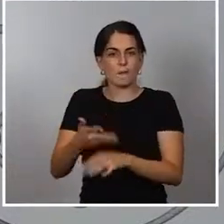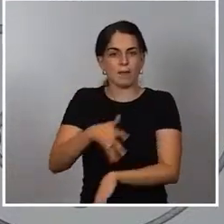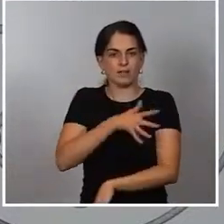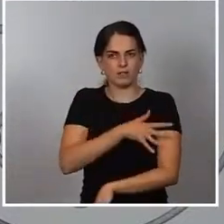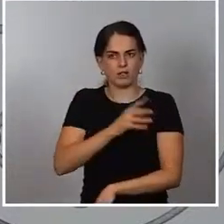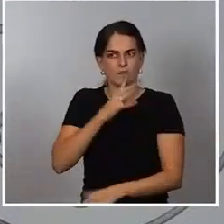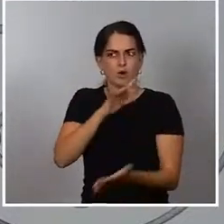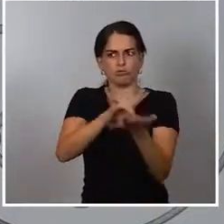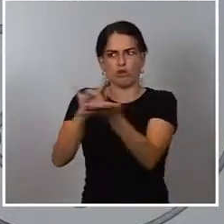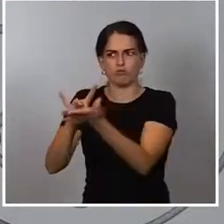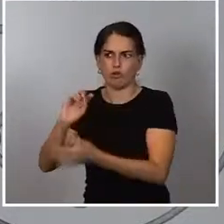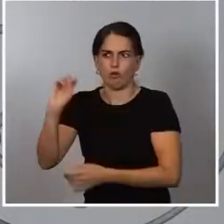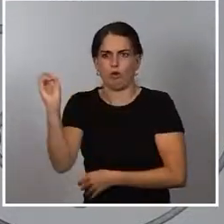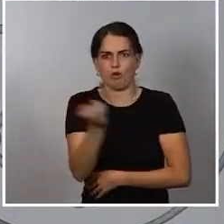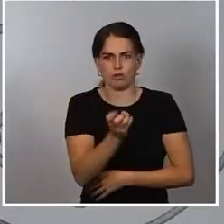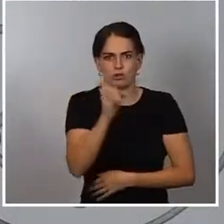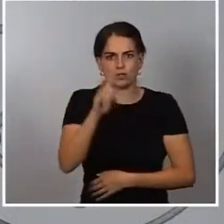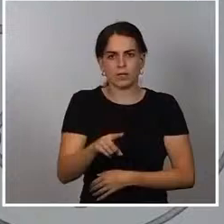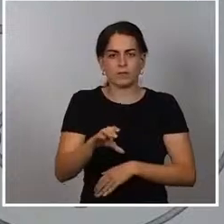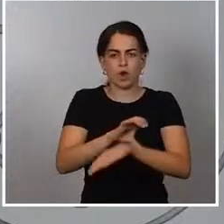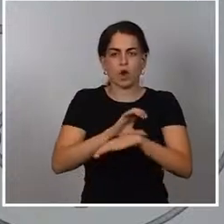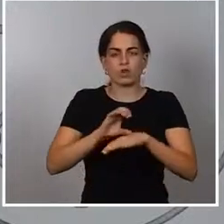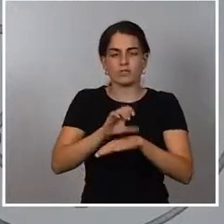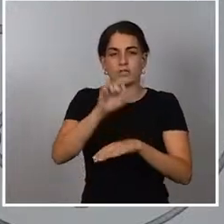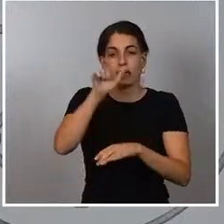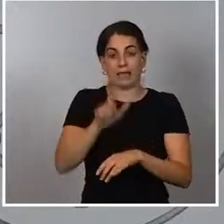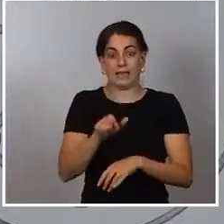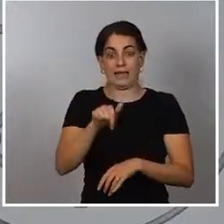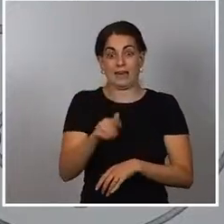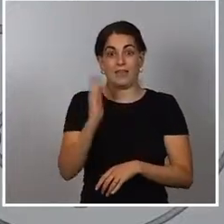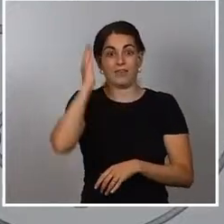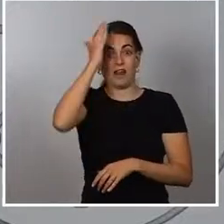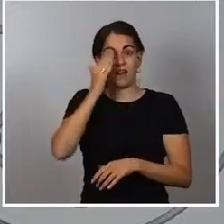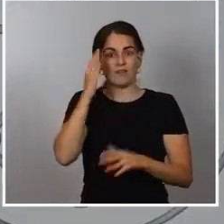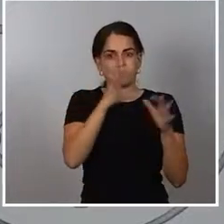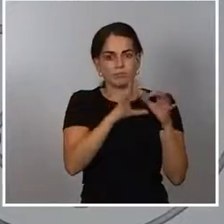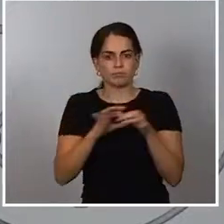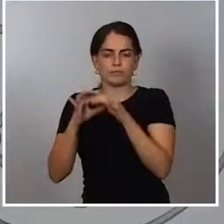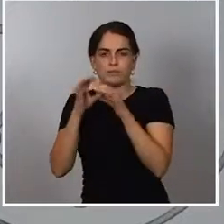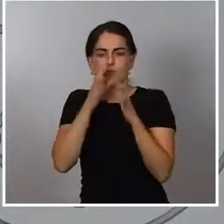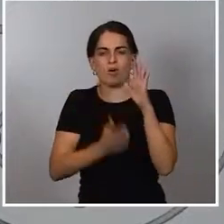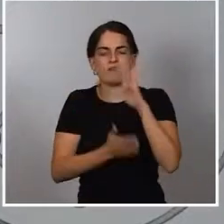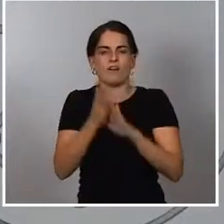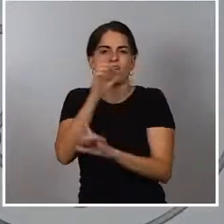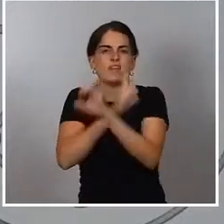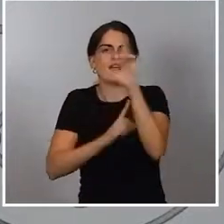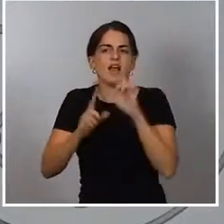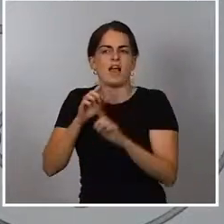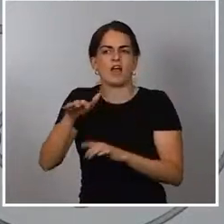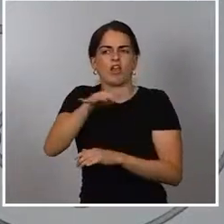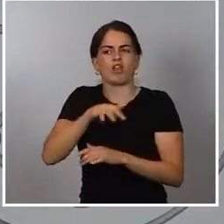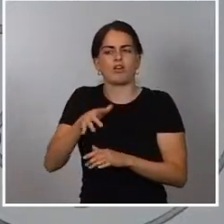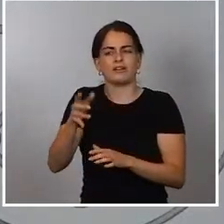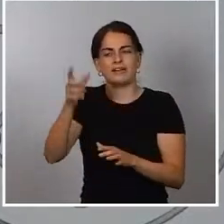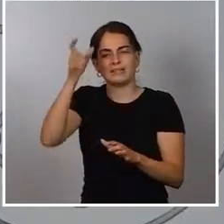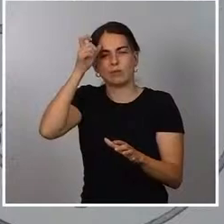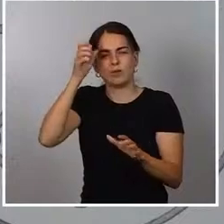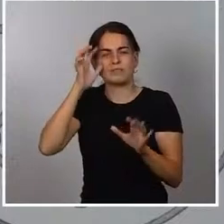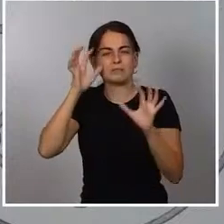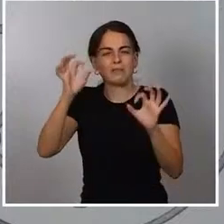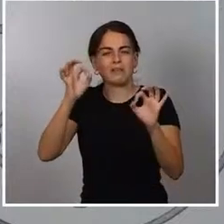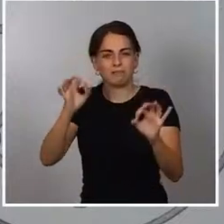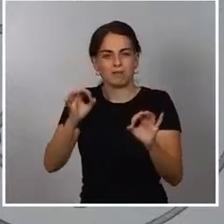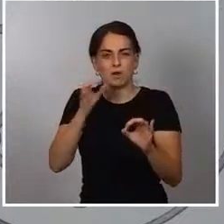contaba la consejera de navarra los brotes asociados a viajes a una co localidad concreta y que han hecho privados selectivos a la llegada